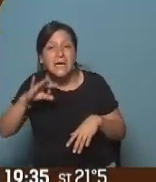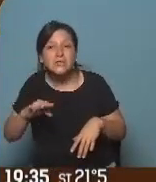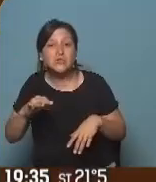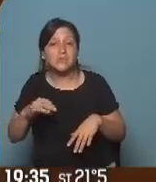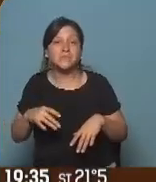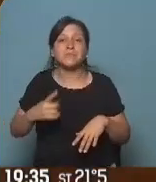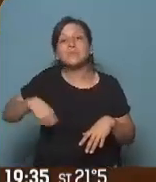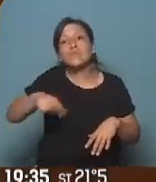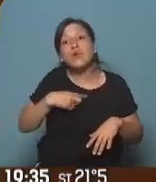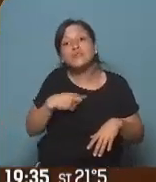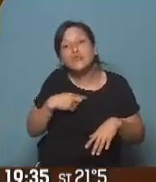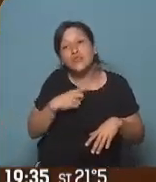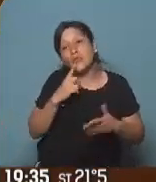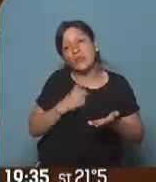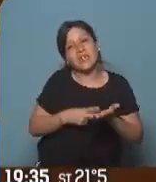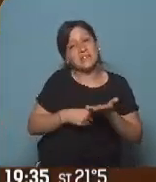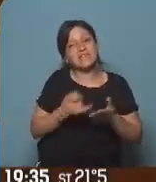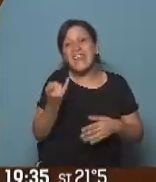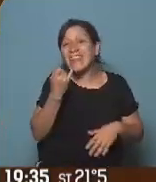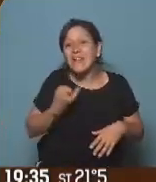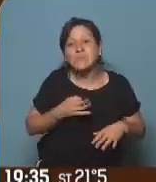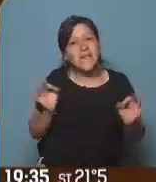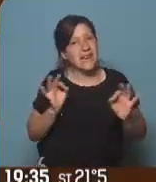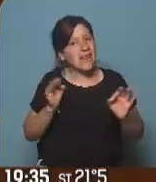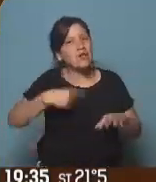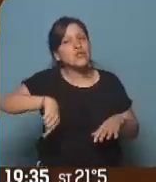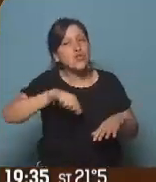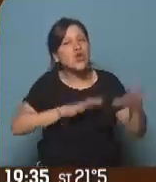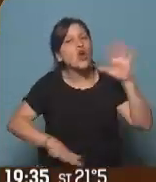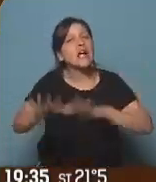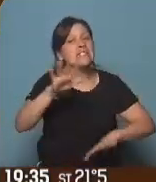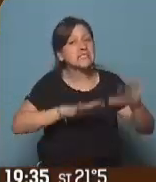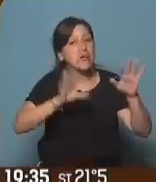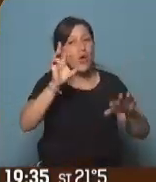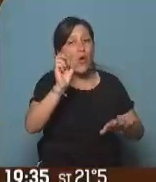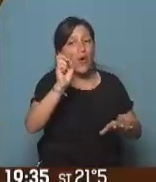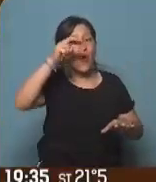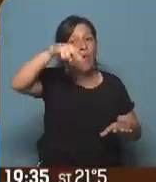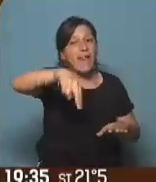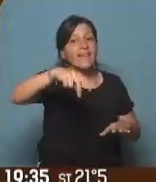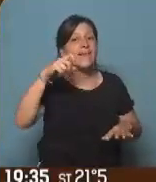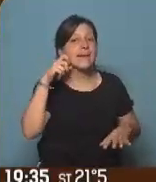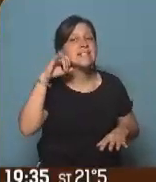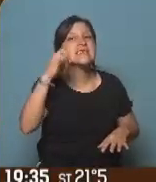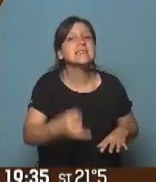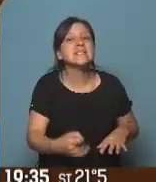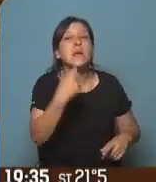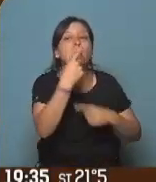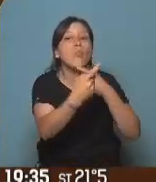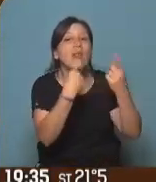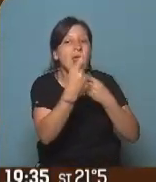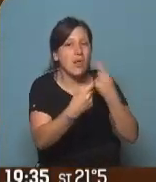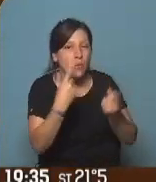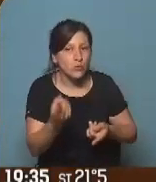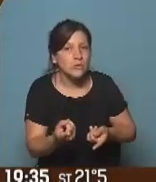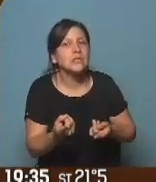nosotras en realidad no recibimos denuncias porque somos una ong pero si te puedo hablar de las consultas que hacen las consultas sin ningún